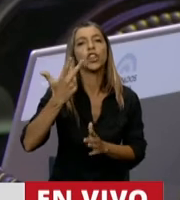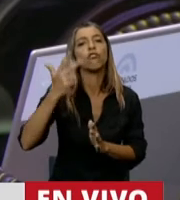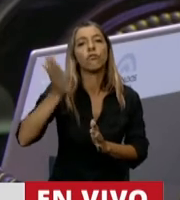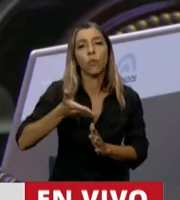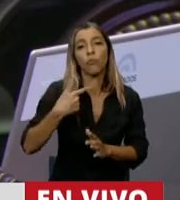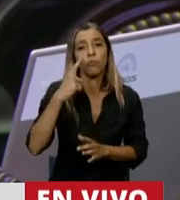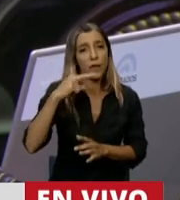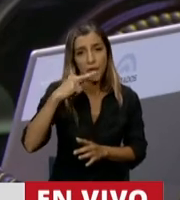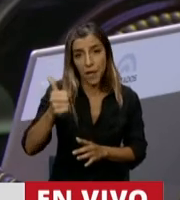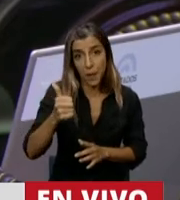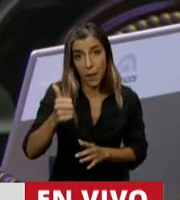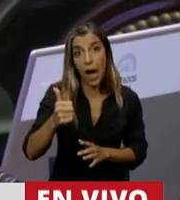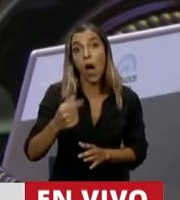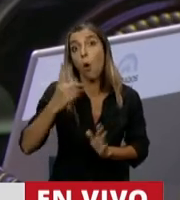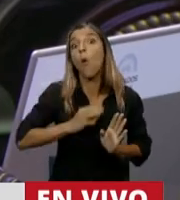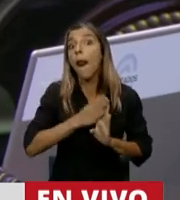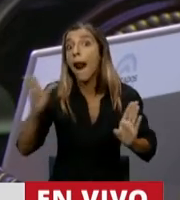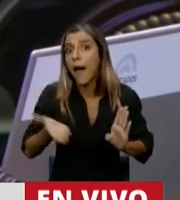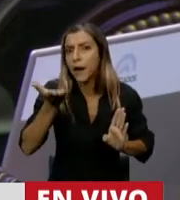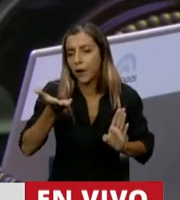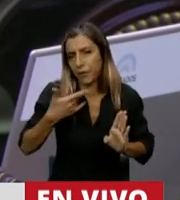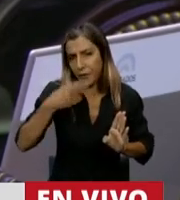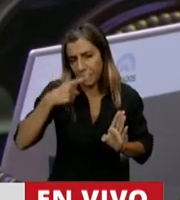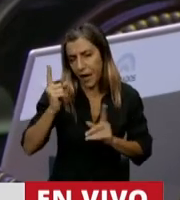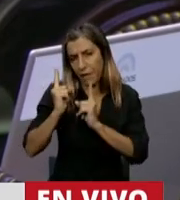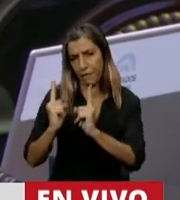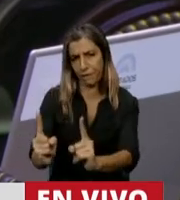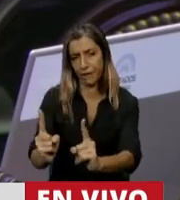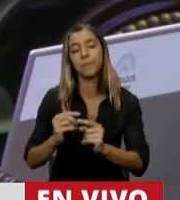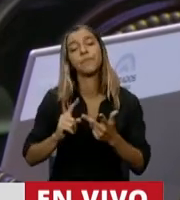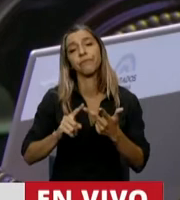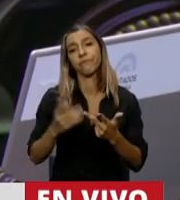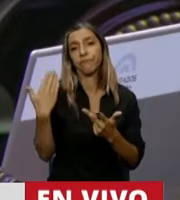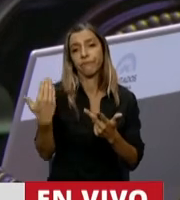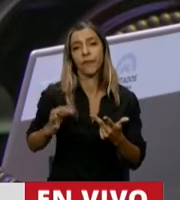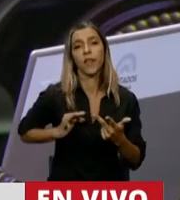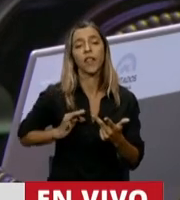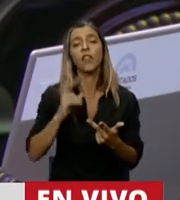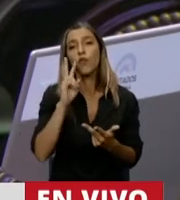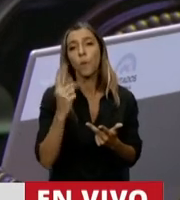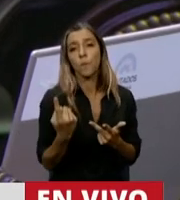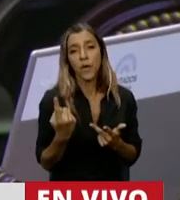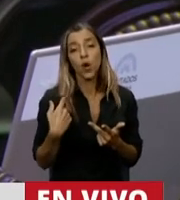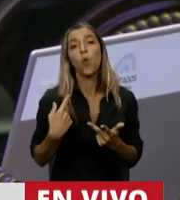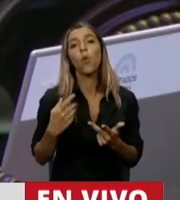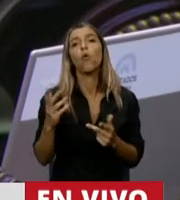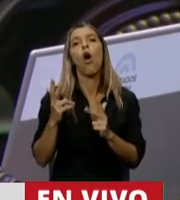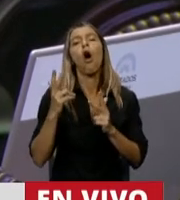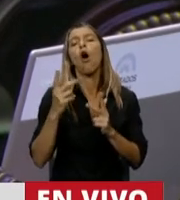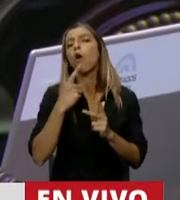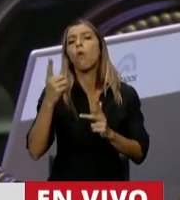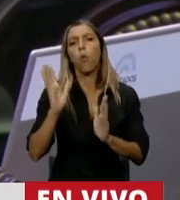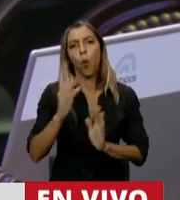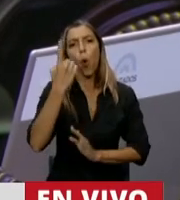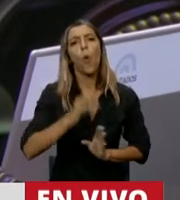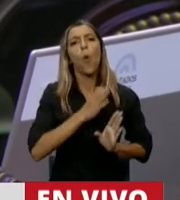año el IVA, y tenemos el caso también más reciente del 2001, cuando por un solo año se